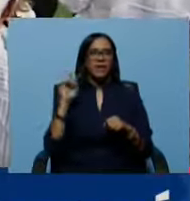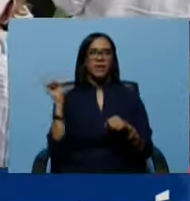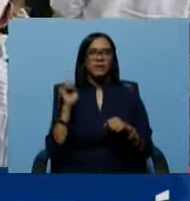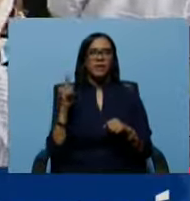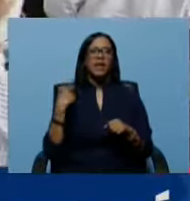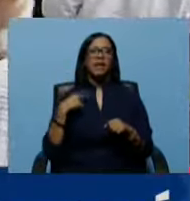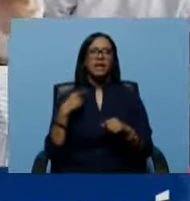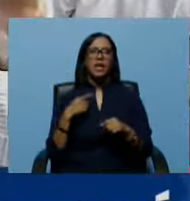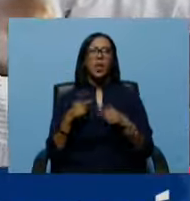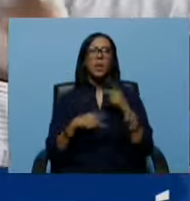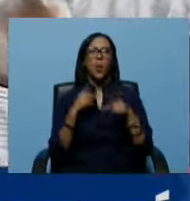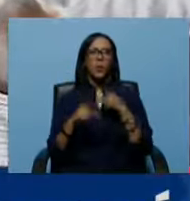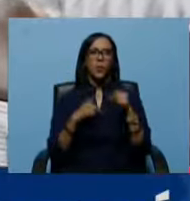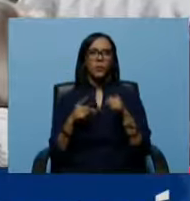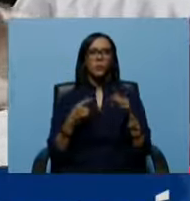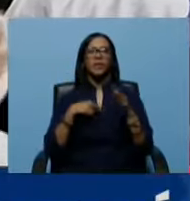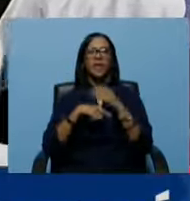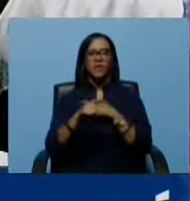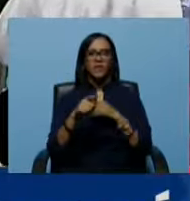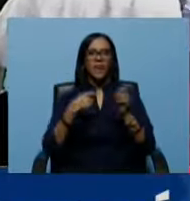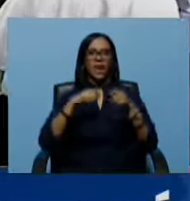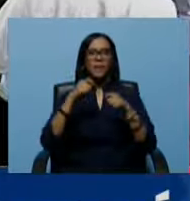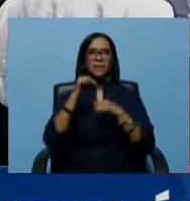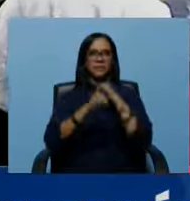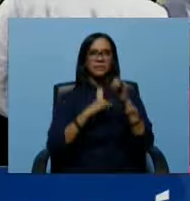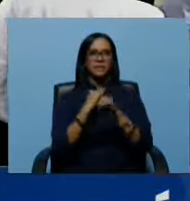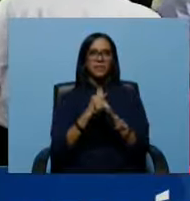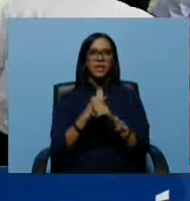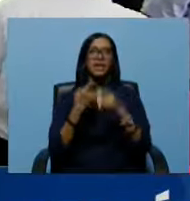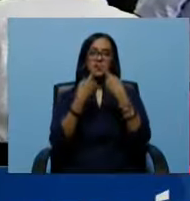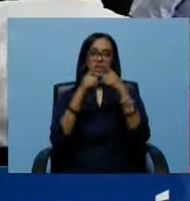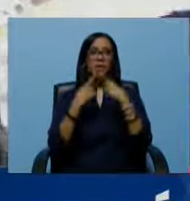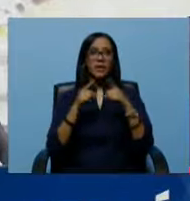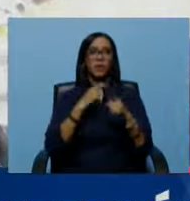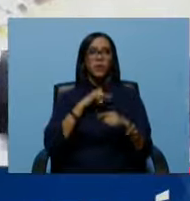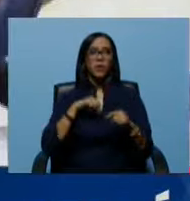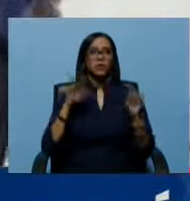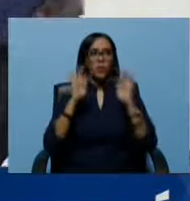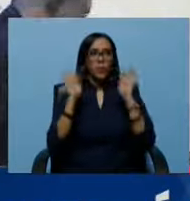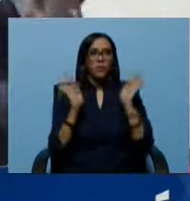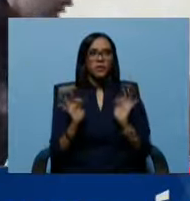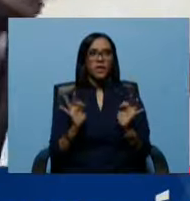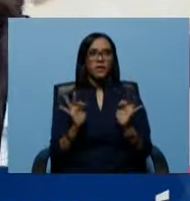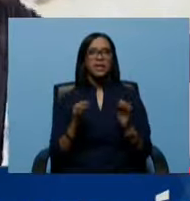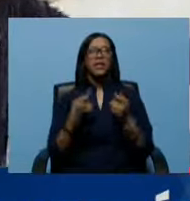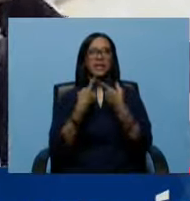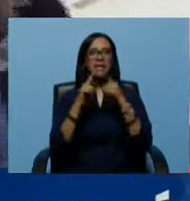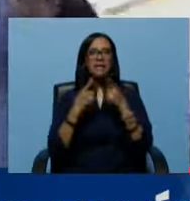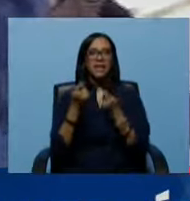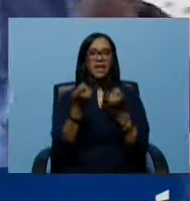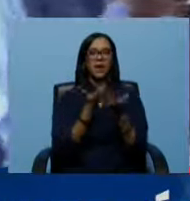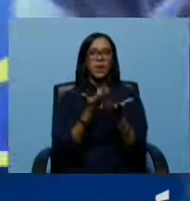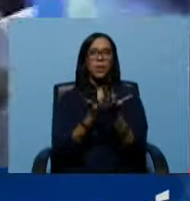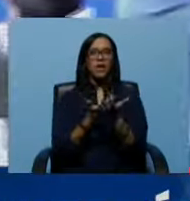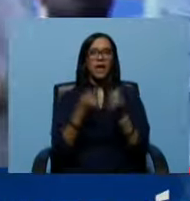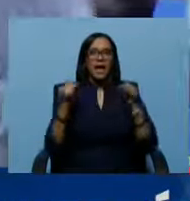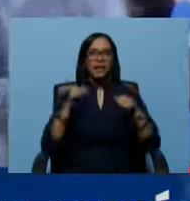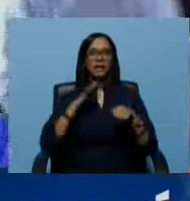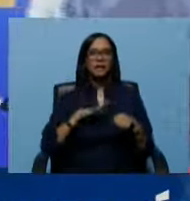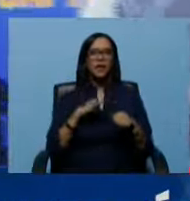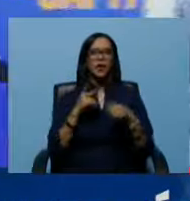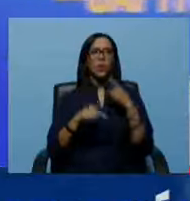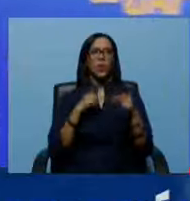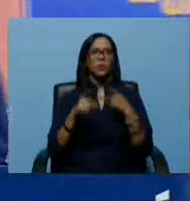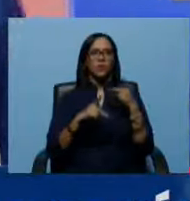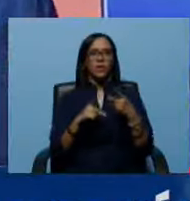tienen productos que van a la exportación. Eso es diversificar realmente nuestro modelo, diversificar la economía. Aquí están los productores que forman